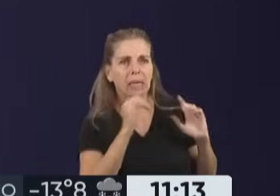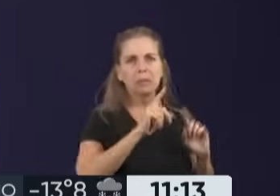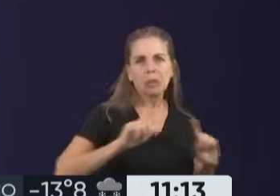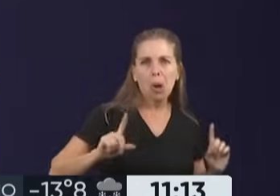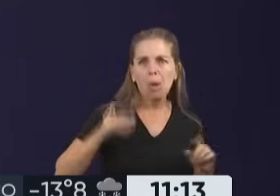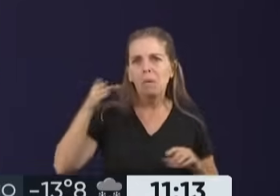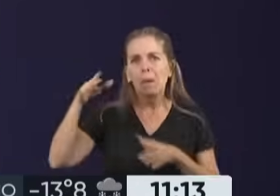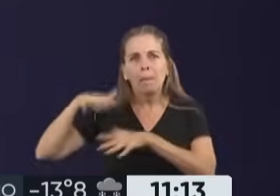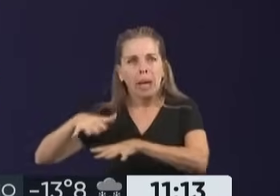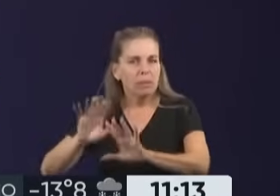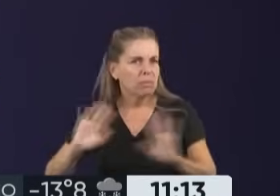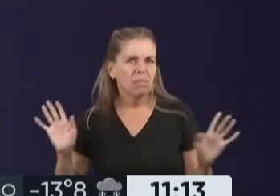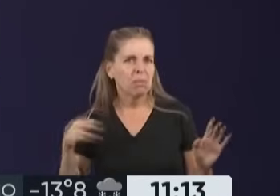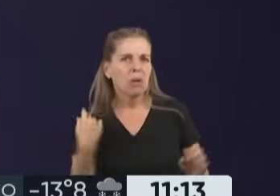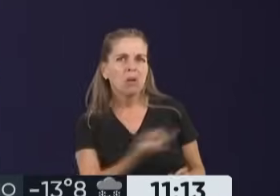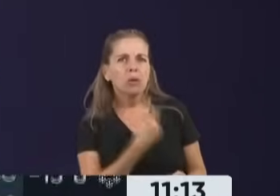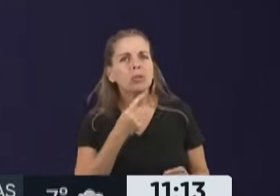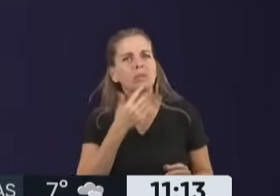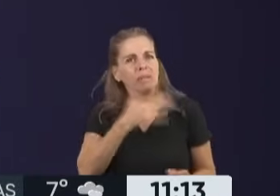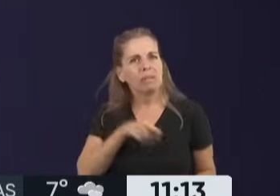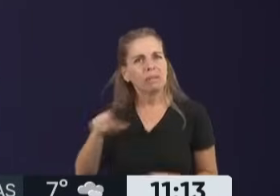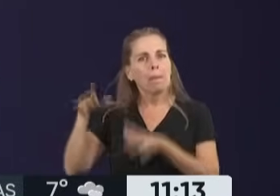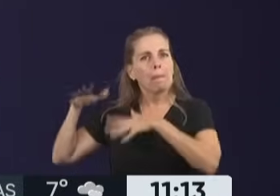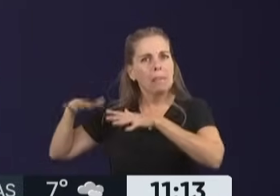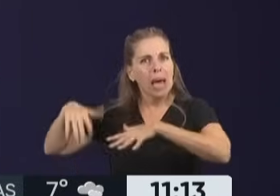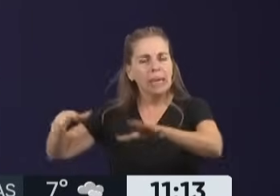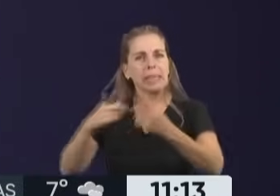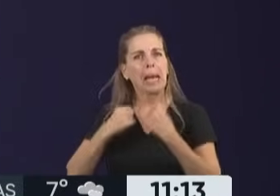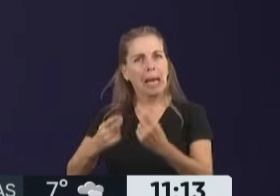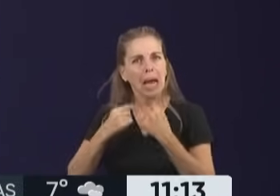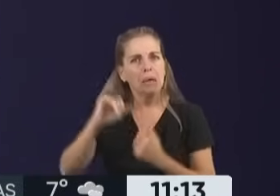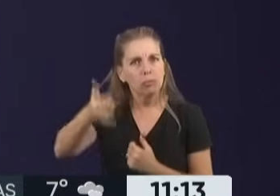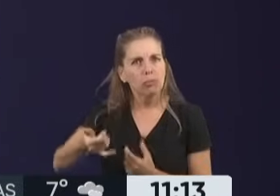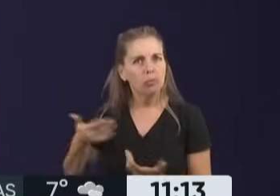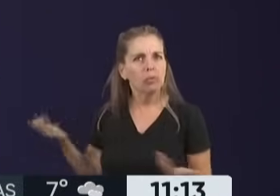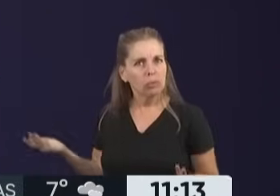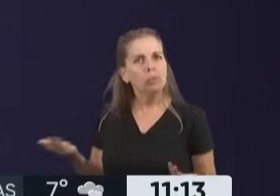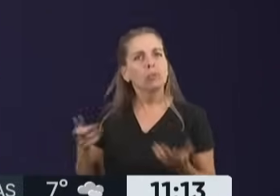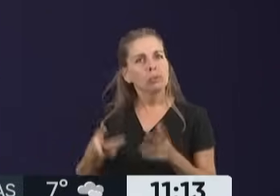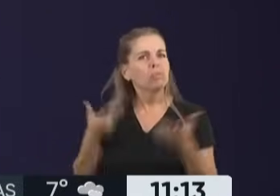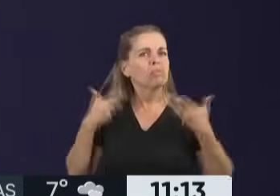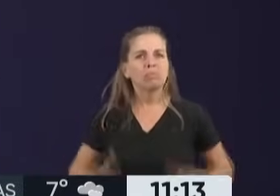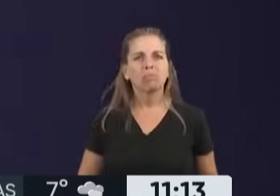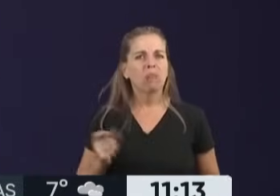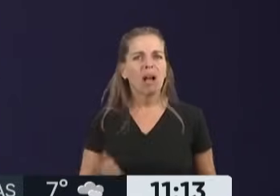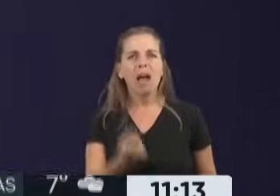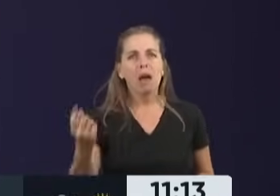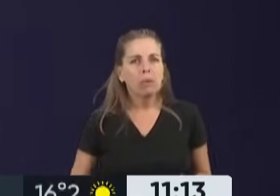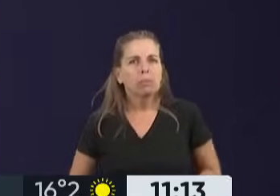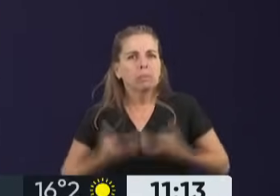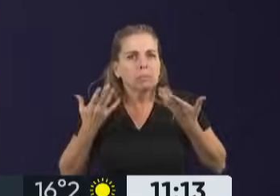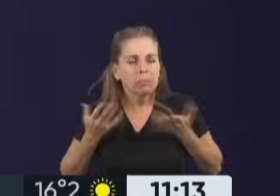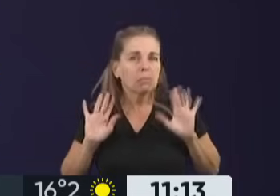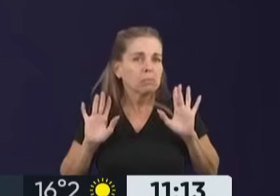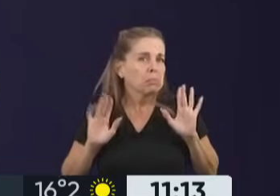Nosotros, te repito, el reclamo o la manifestación o la expresión que sea genuina, más allá de que podamos o no estar de